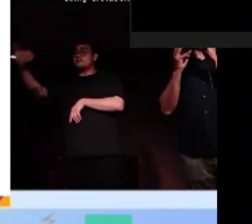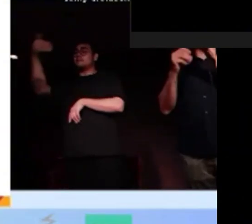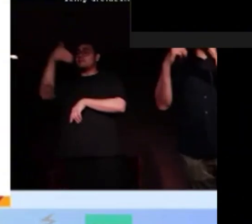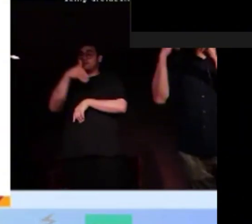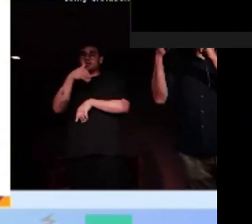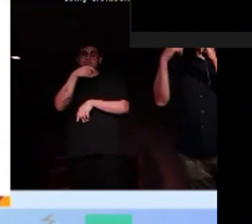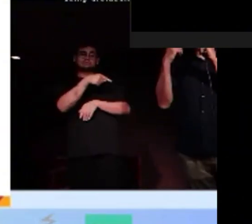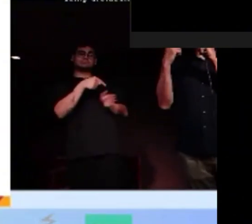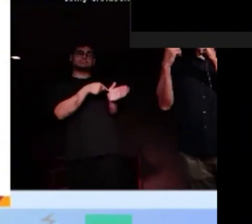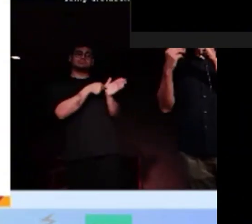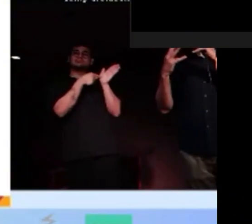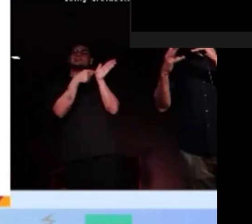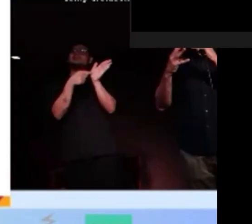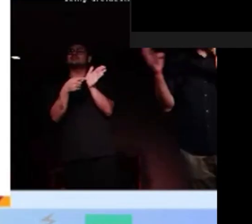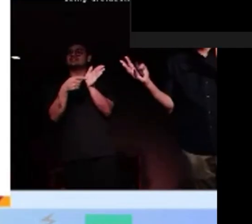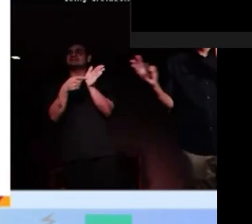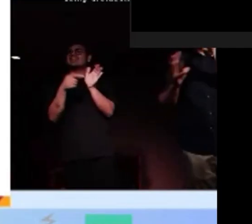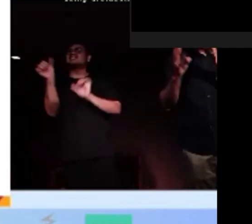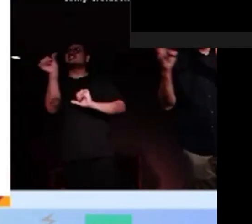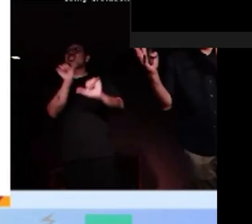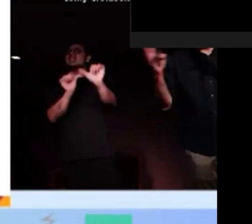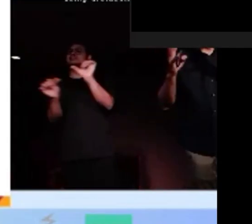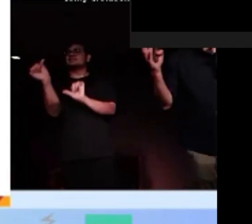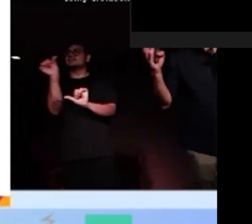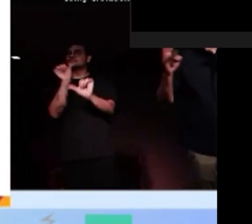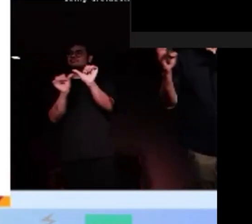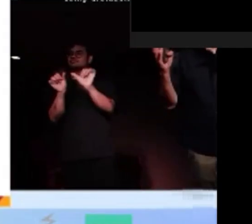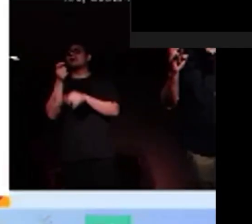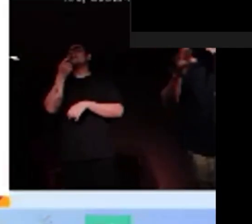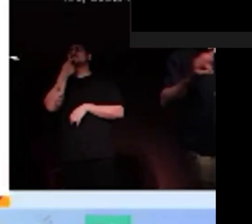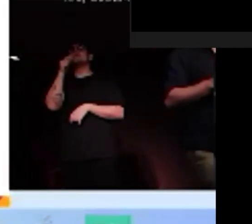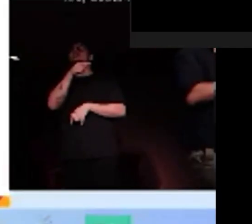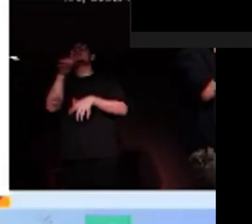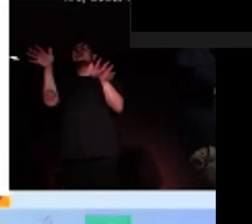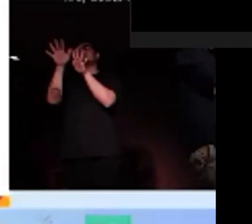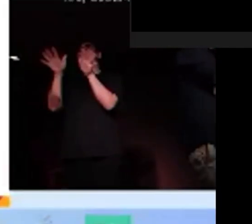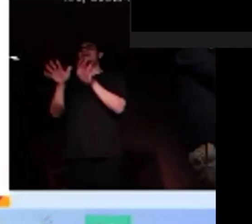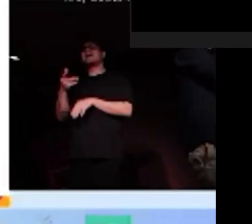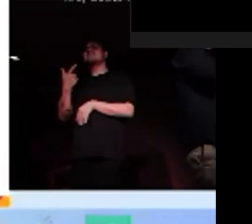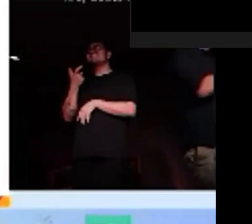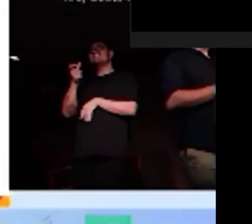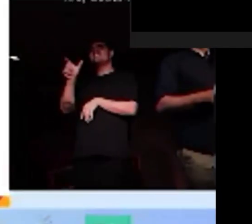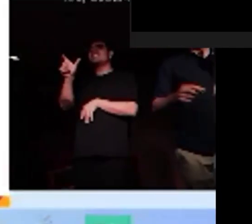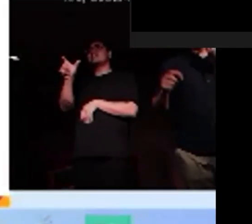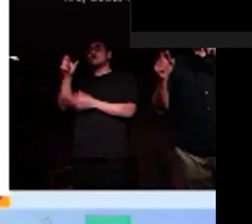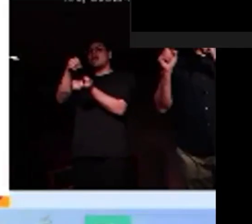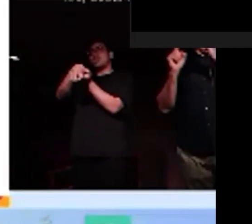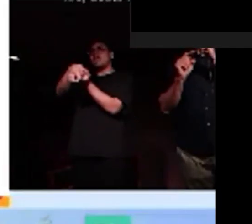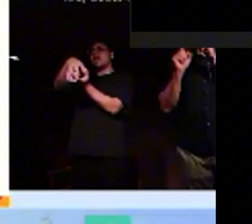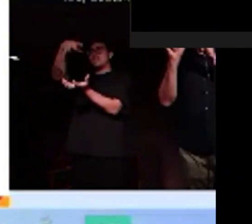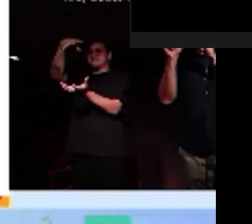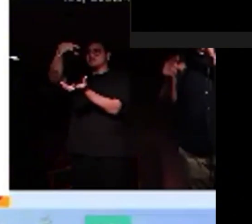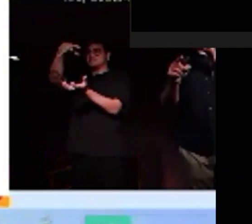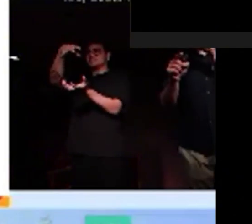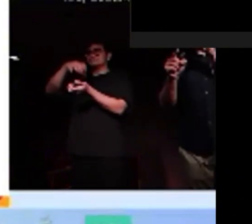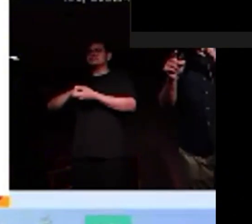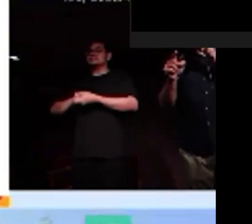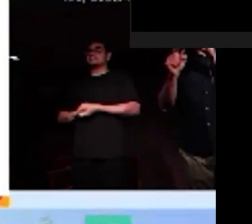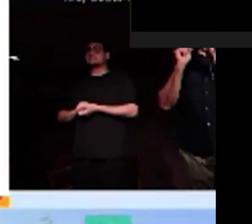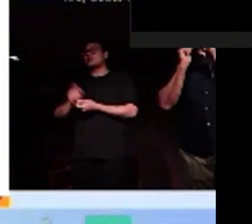Ellos tenían que hacer un video sobre algo del tema de levaduras. En la charla de